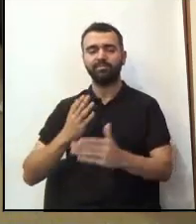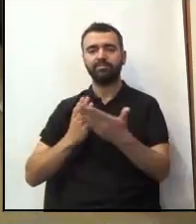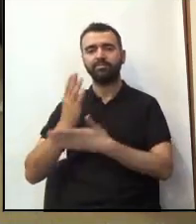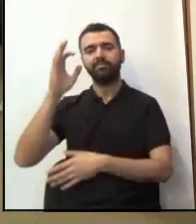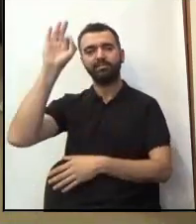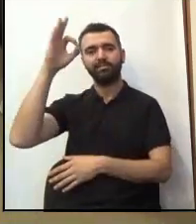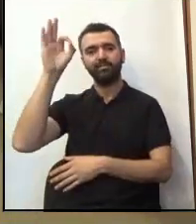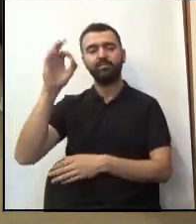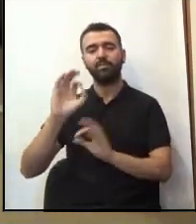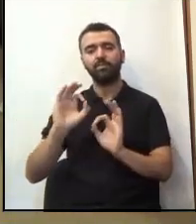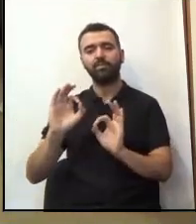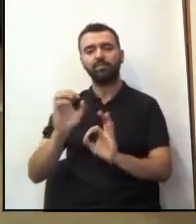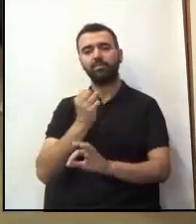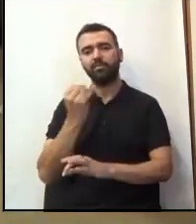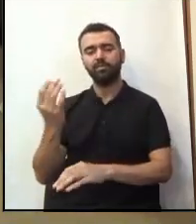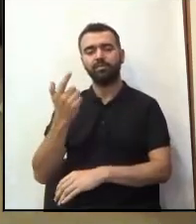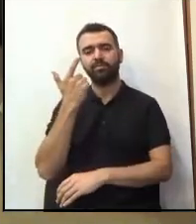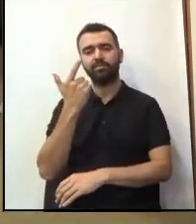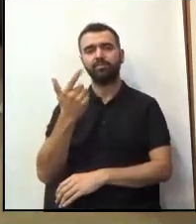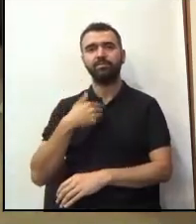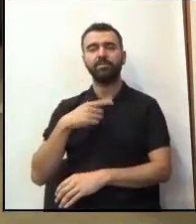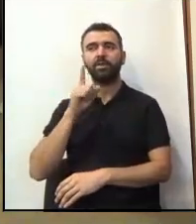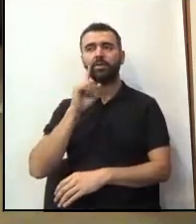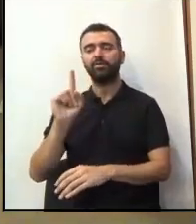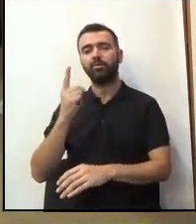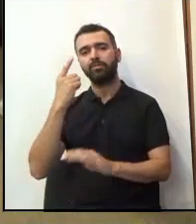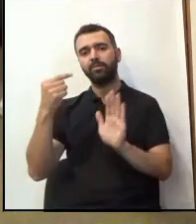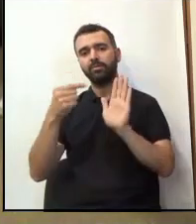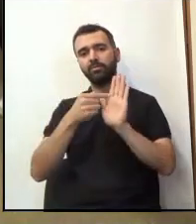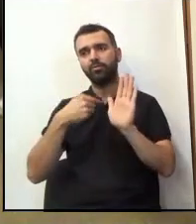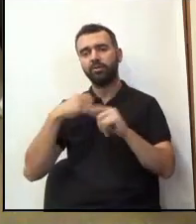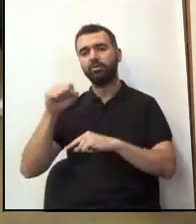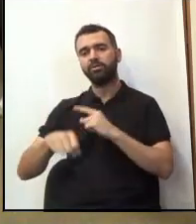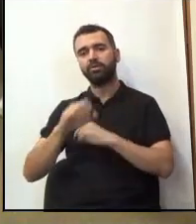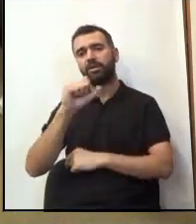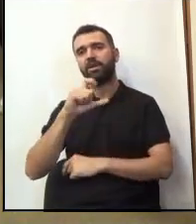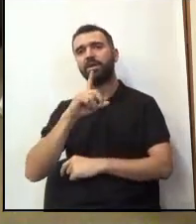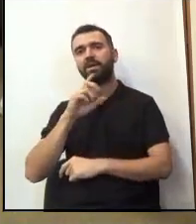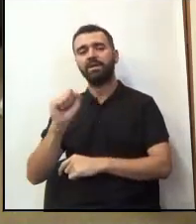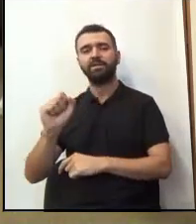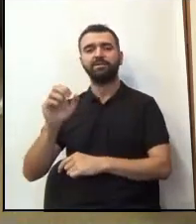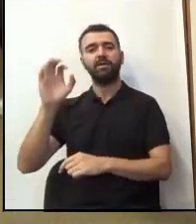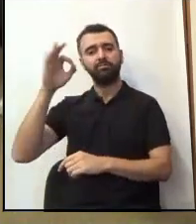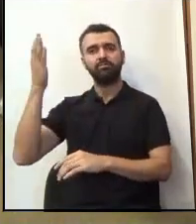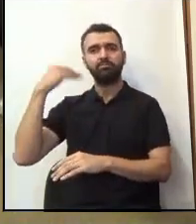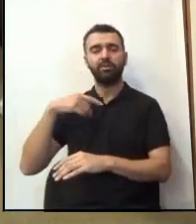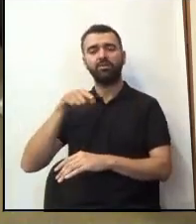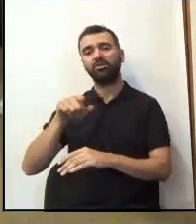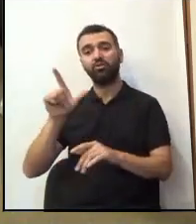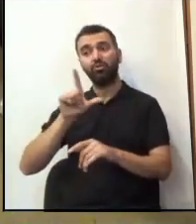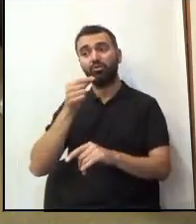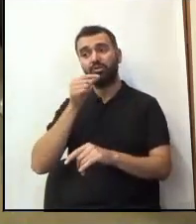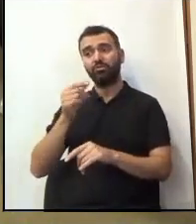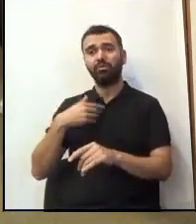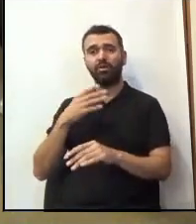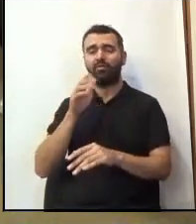sesión ordinaria número 7. Tenemos como primer punto la aprobación del acta de la sesión anterior, pero como esto fue el lunes, todavía no tenemos el acta